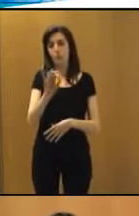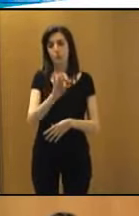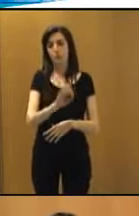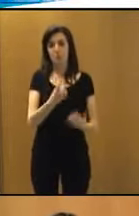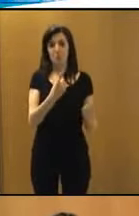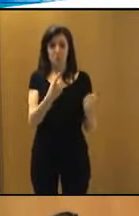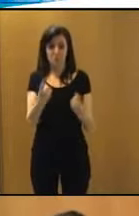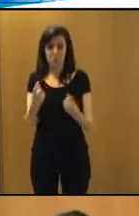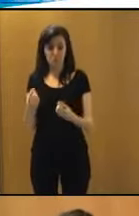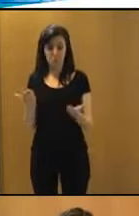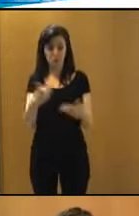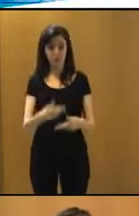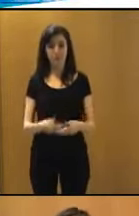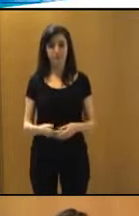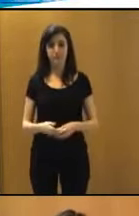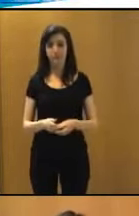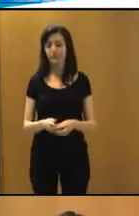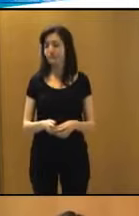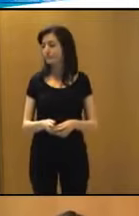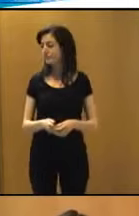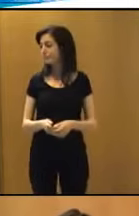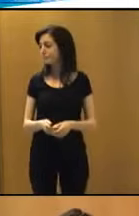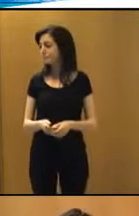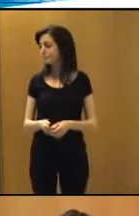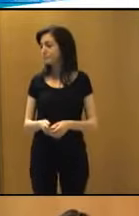o no necesitan lo que se ofrece allí.